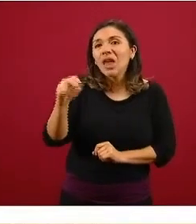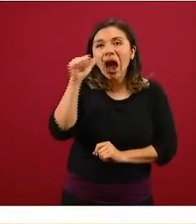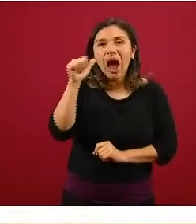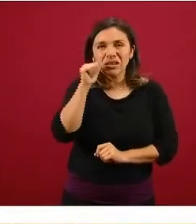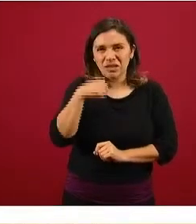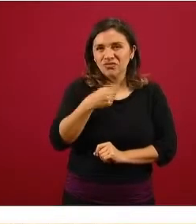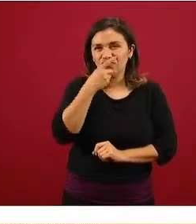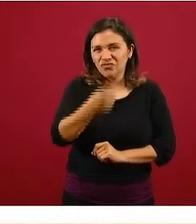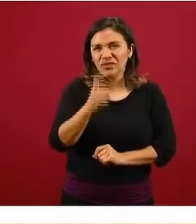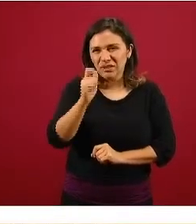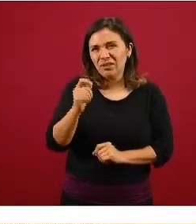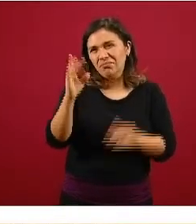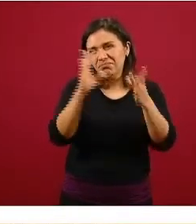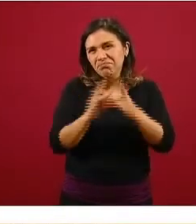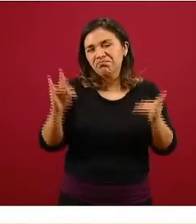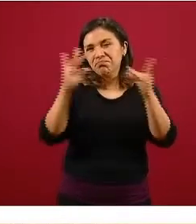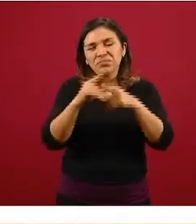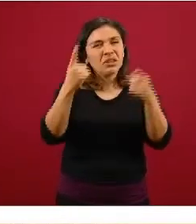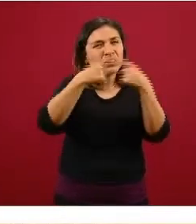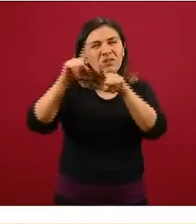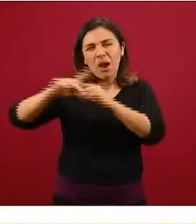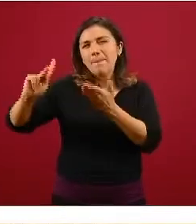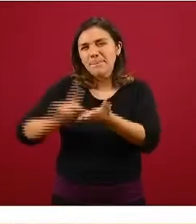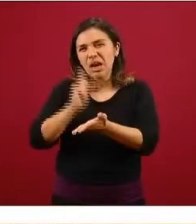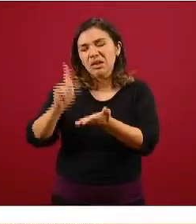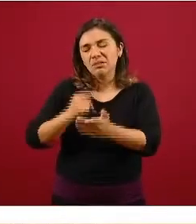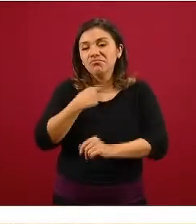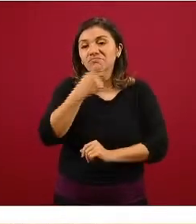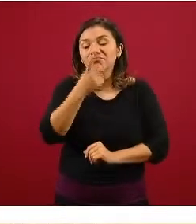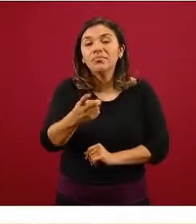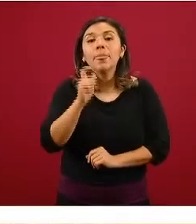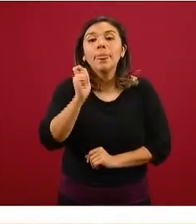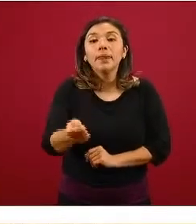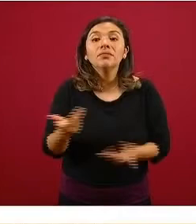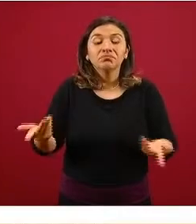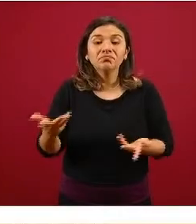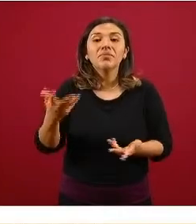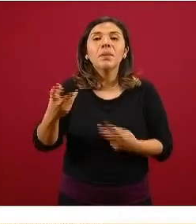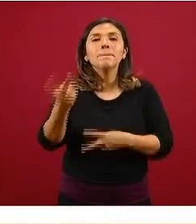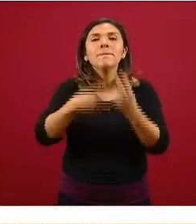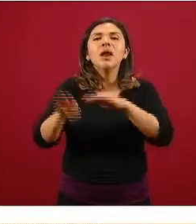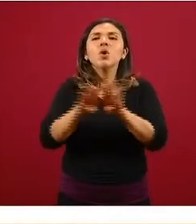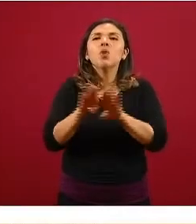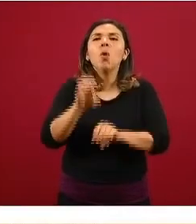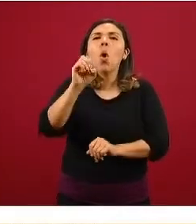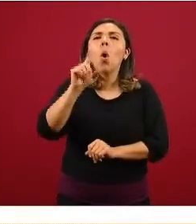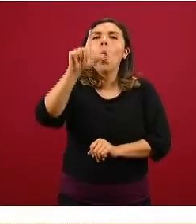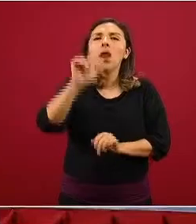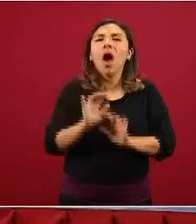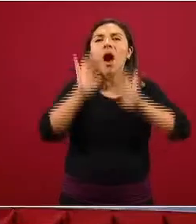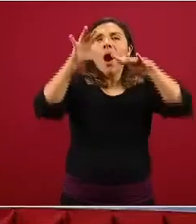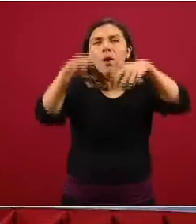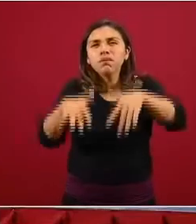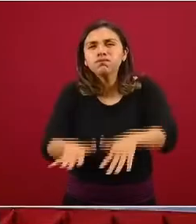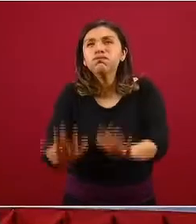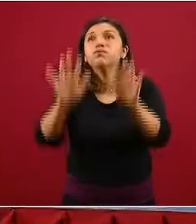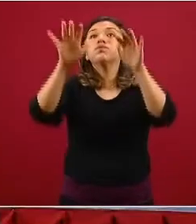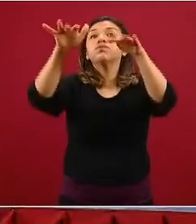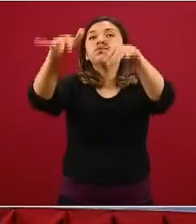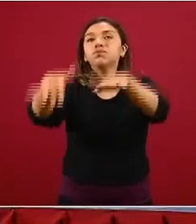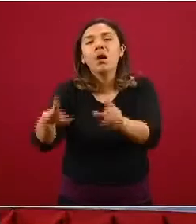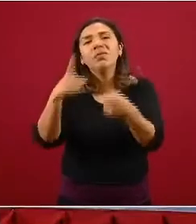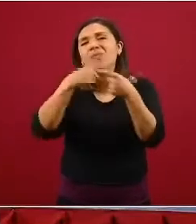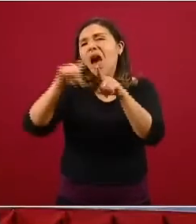ayer comentamos, lo que hemos comentado en diversas ocasiones, que se vienen olas diferentes de la